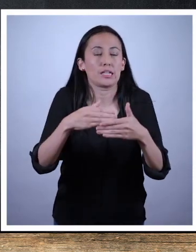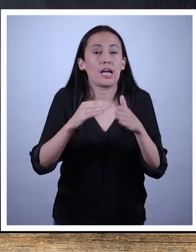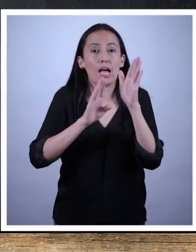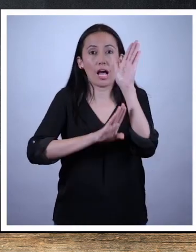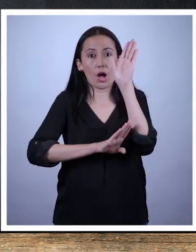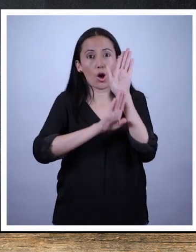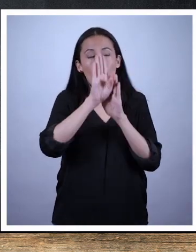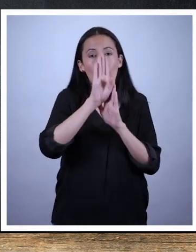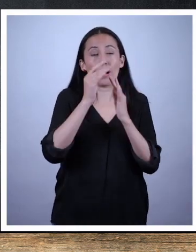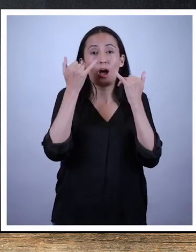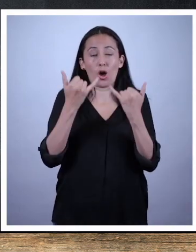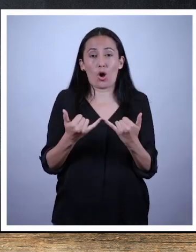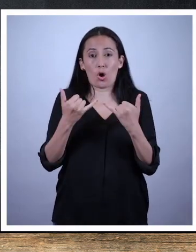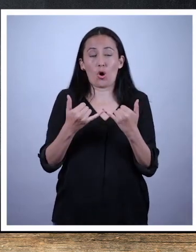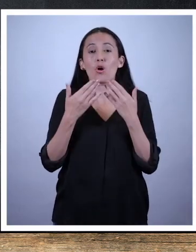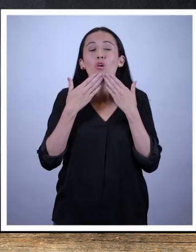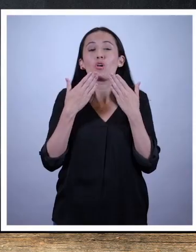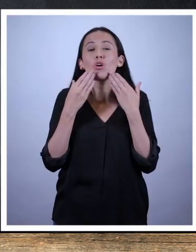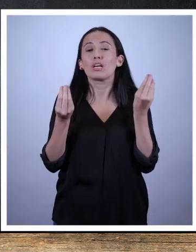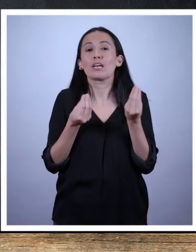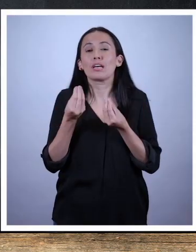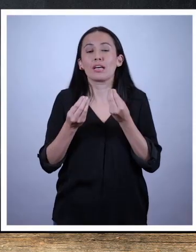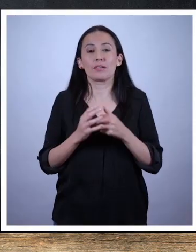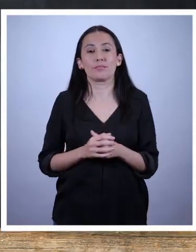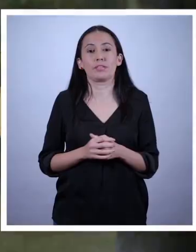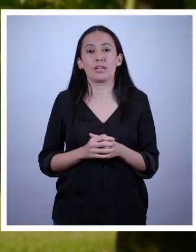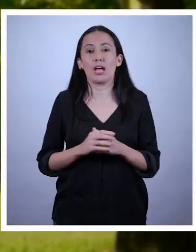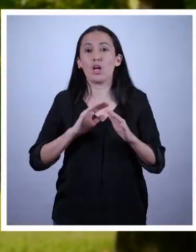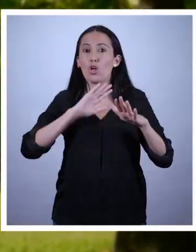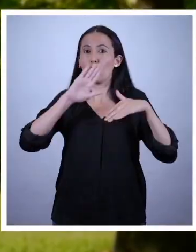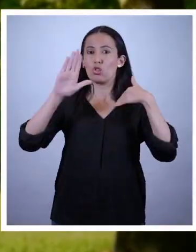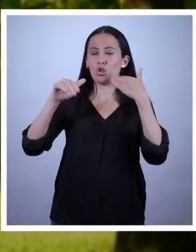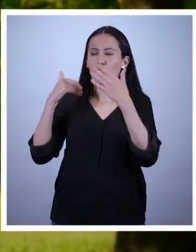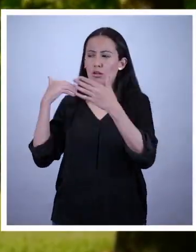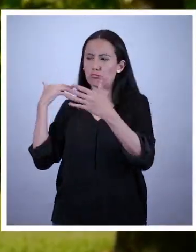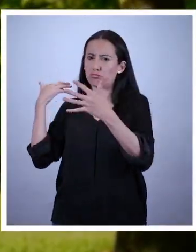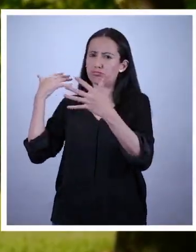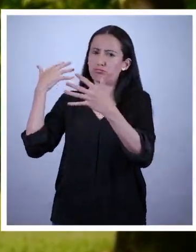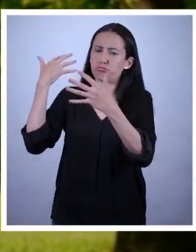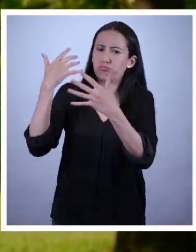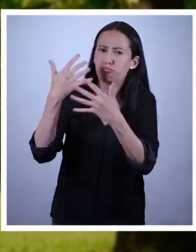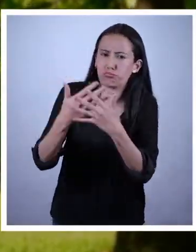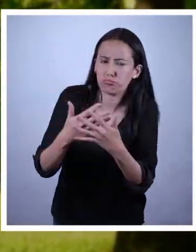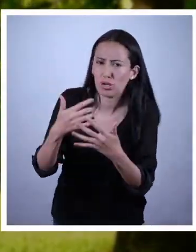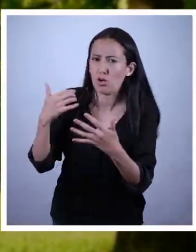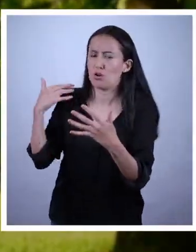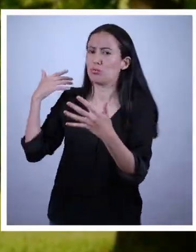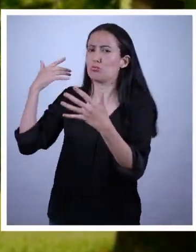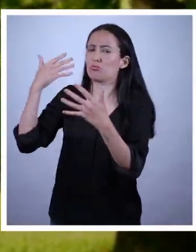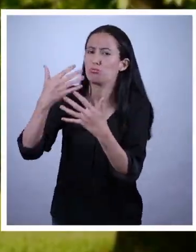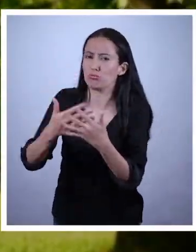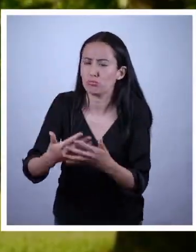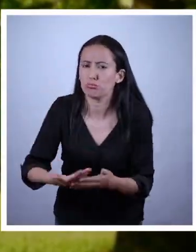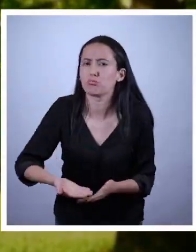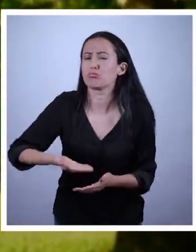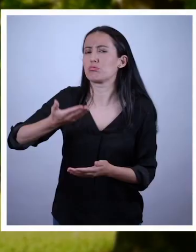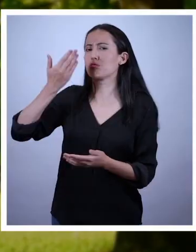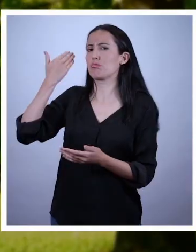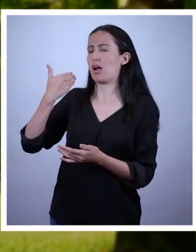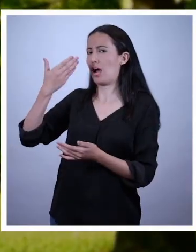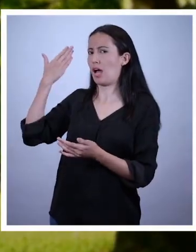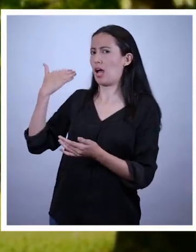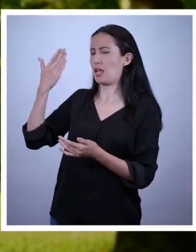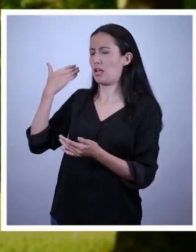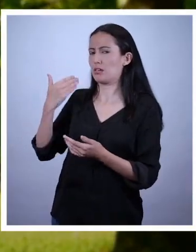así, así, así se fueron desarrollando hasta como lo conocemos hoy en día. Pero toda esta carga fue heredándose. Los